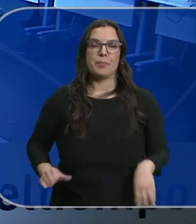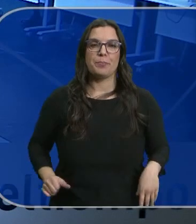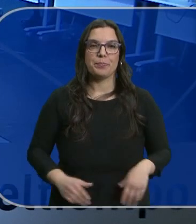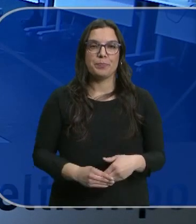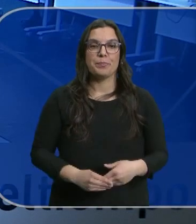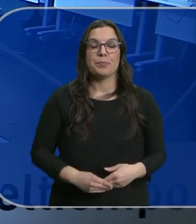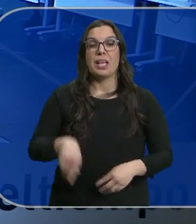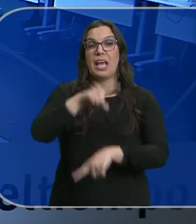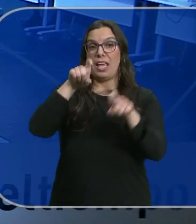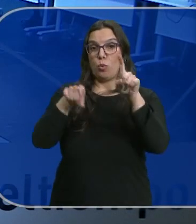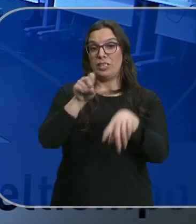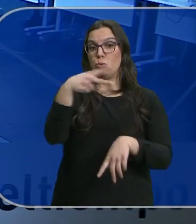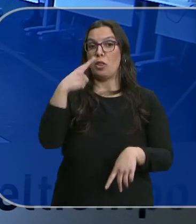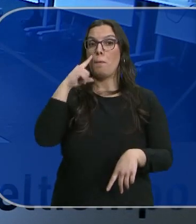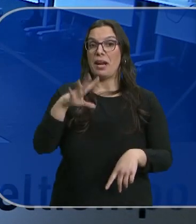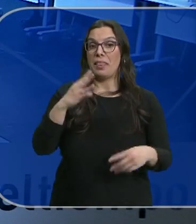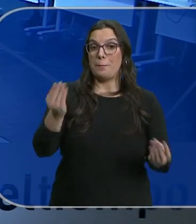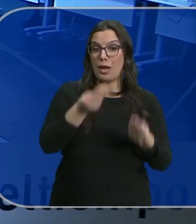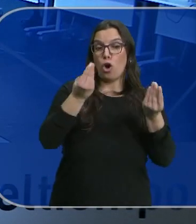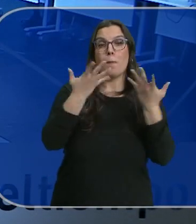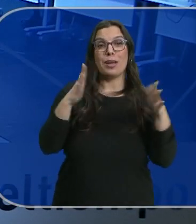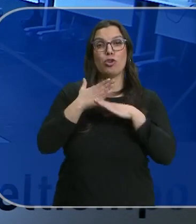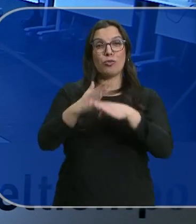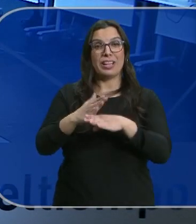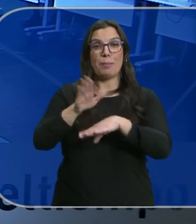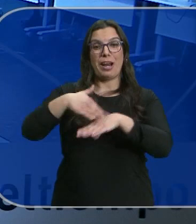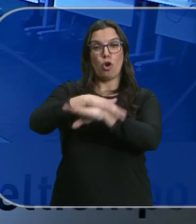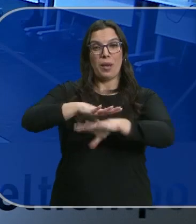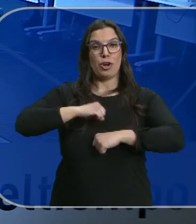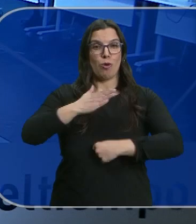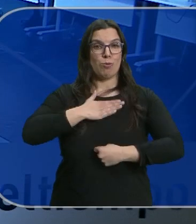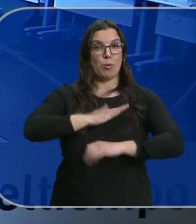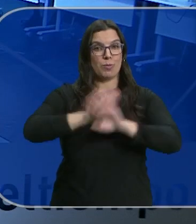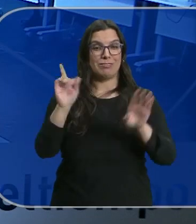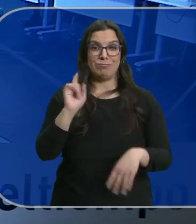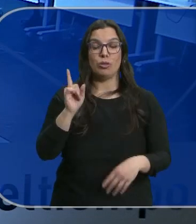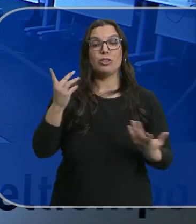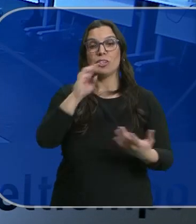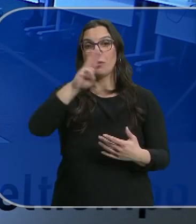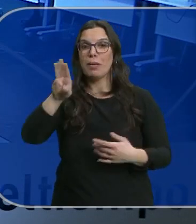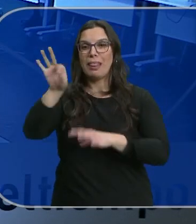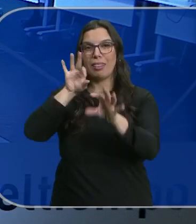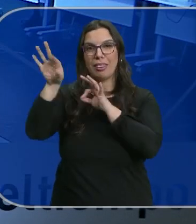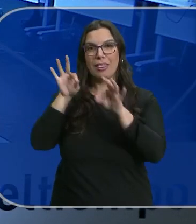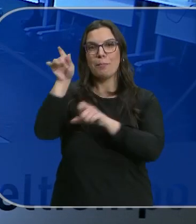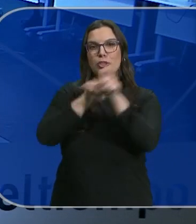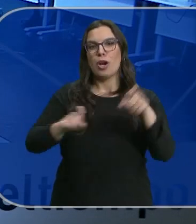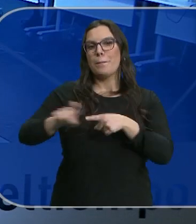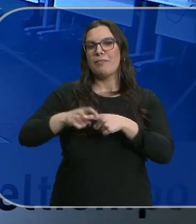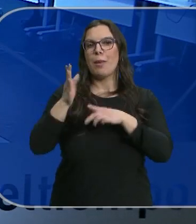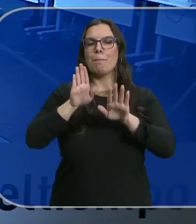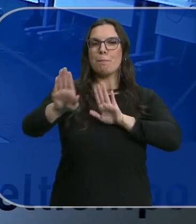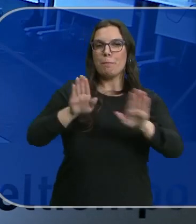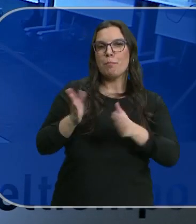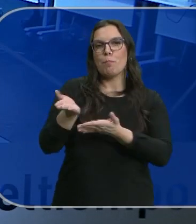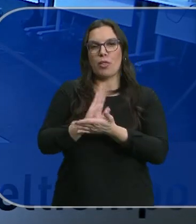Con las encuestas a favor, aunque insuficientes para poder gobernar en solitario, el Partido Popular sigue recuperando perfiles moderados para su equipo. Esta